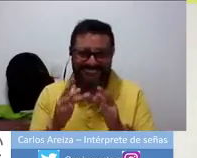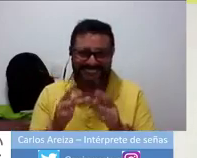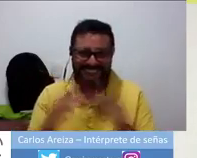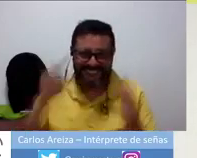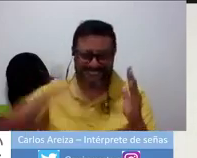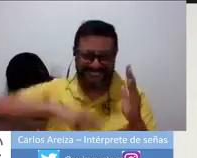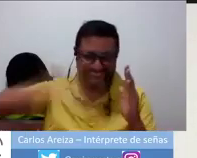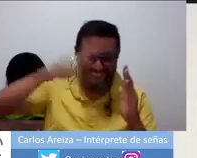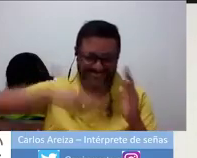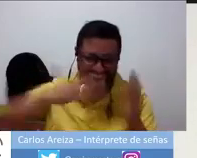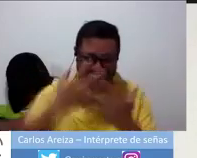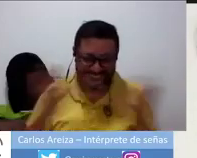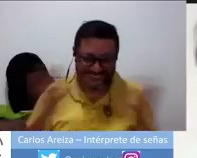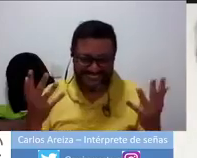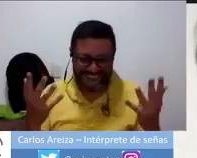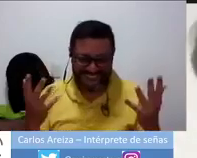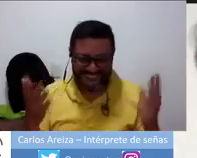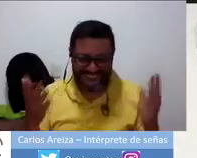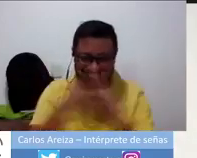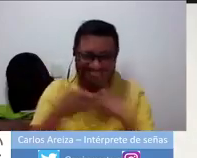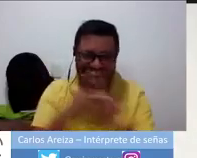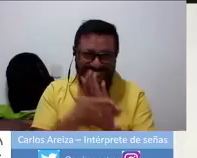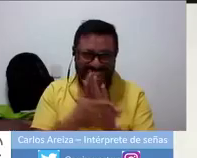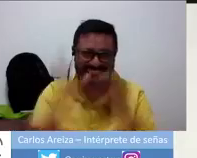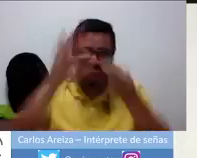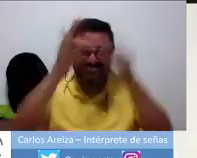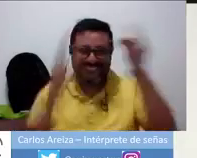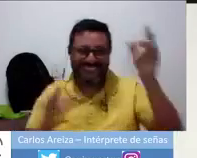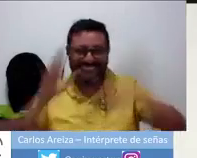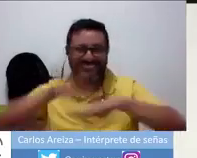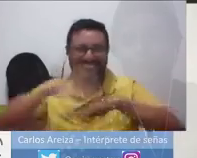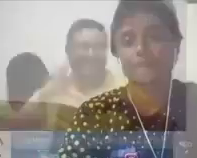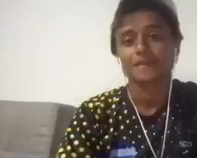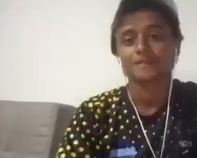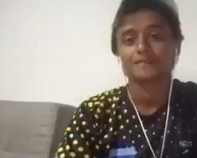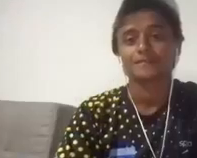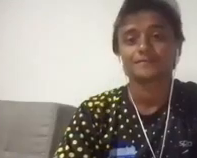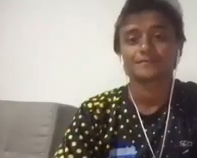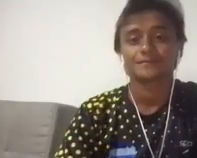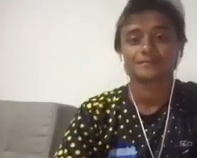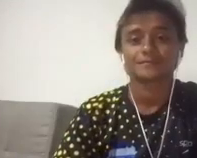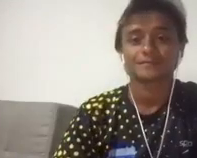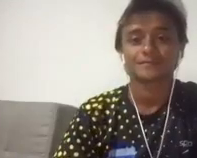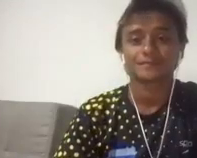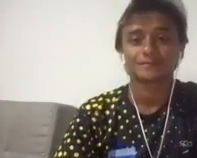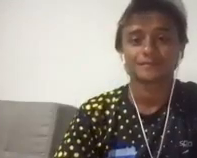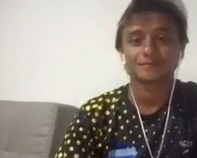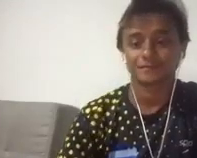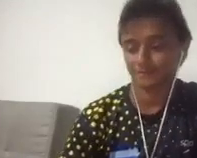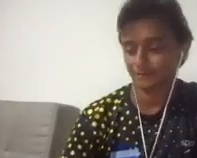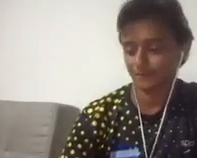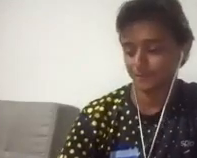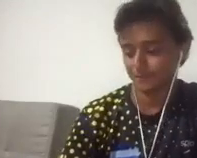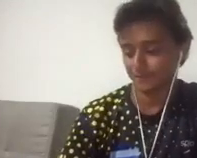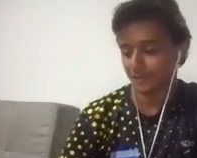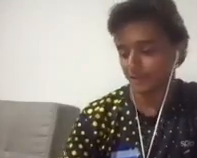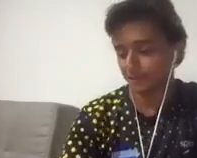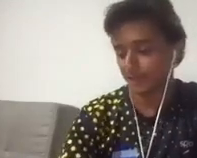colegio y ya en el 2012 fui a los primeros olímpicos y me gradué del colegio. ¿Y cómo te fue en esos primeros olímpicos,